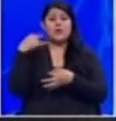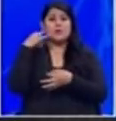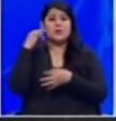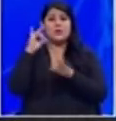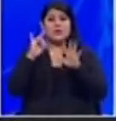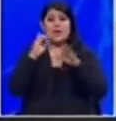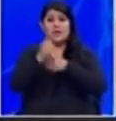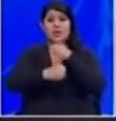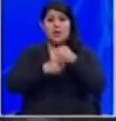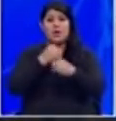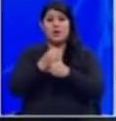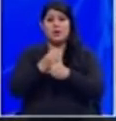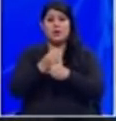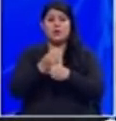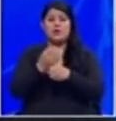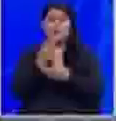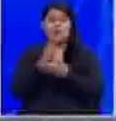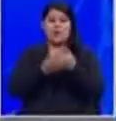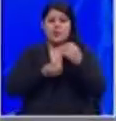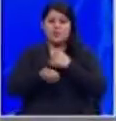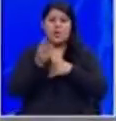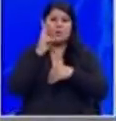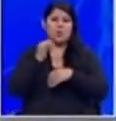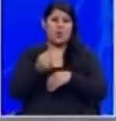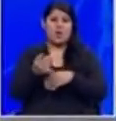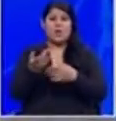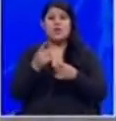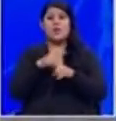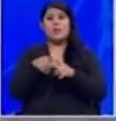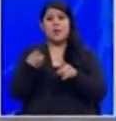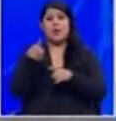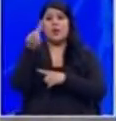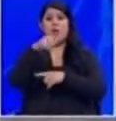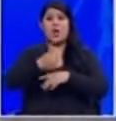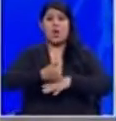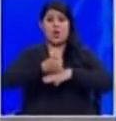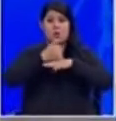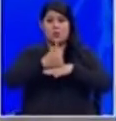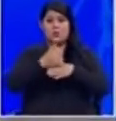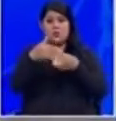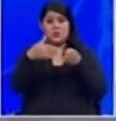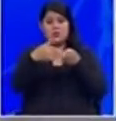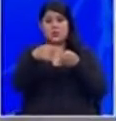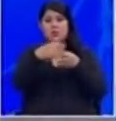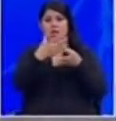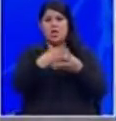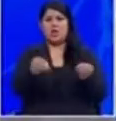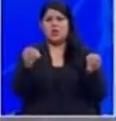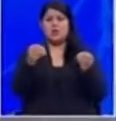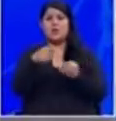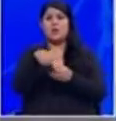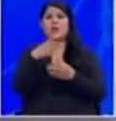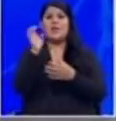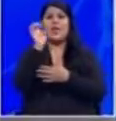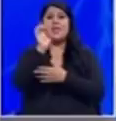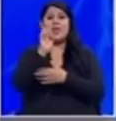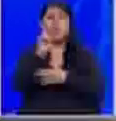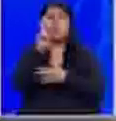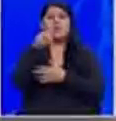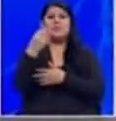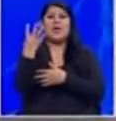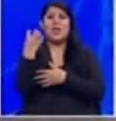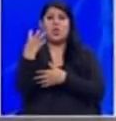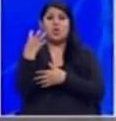siete años fue brutalmente asesinada según las autoridades desde esta esquina desapareció maría del cisne en enero de 2014